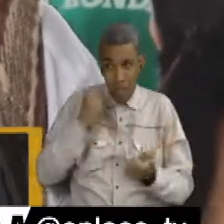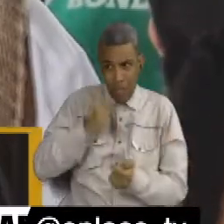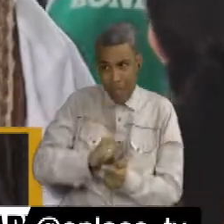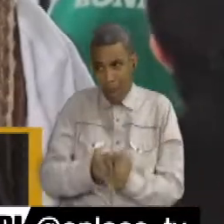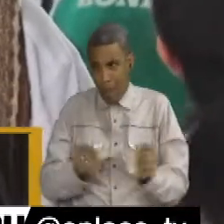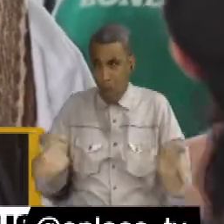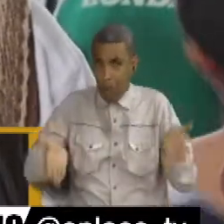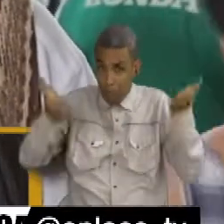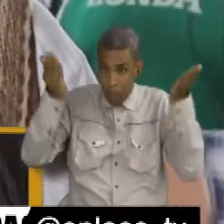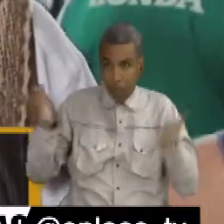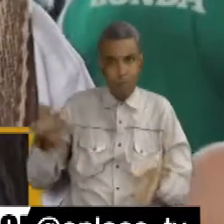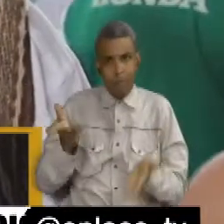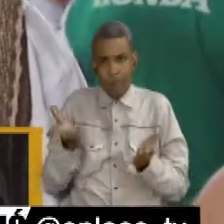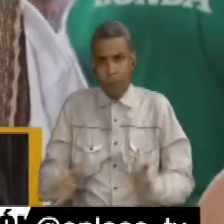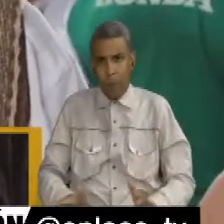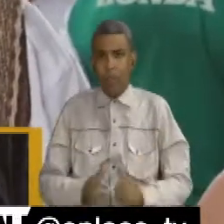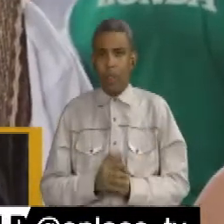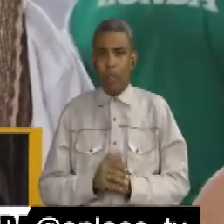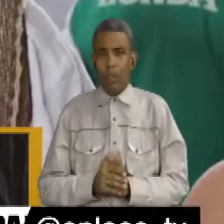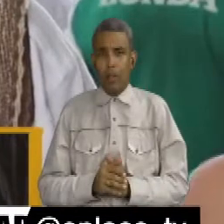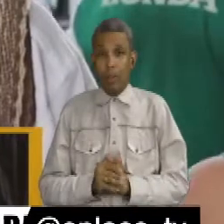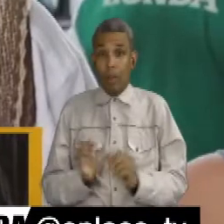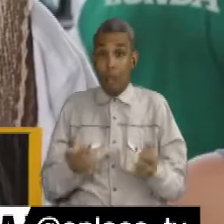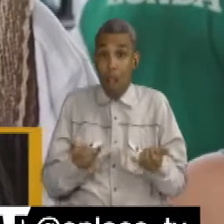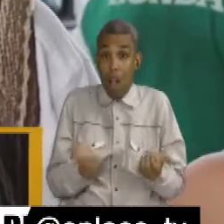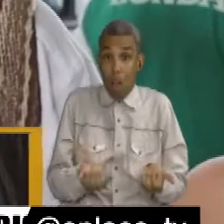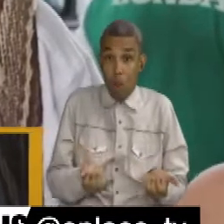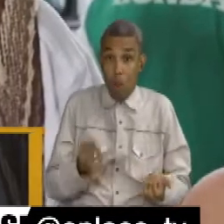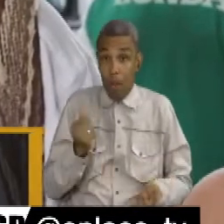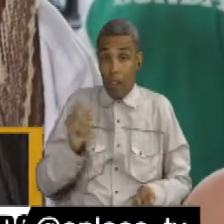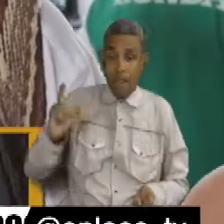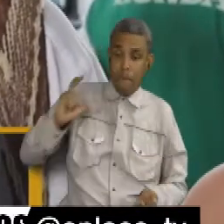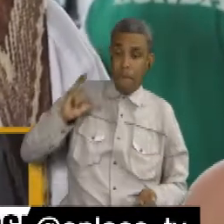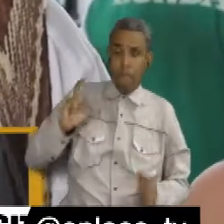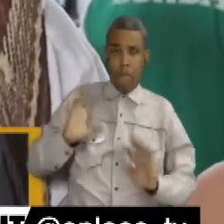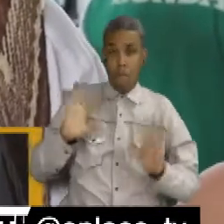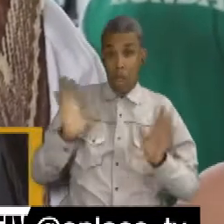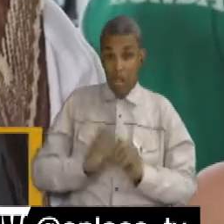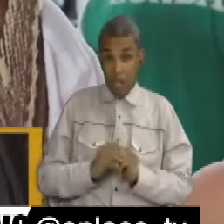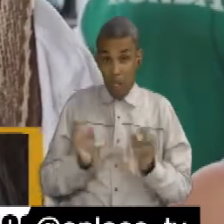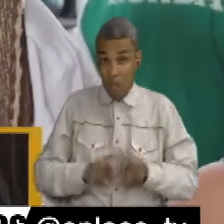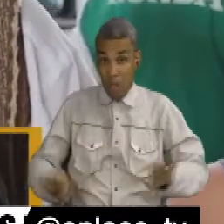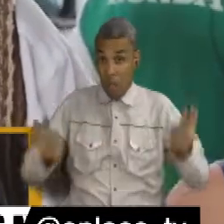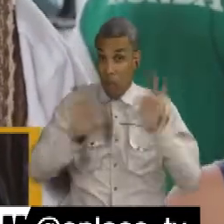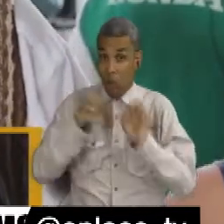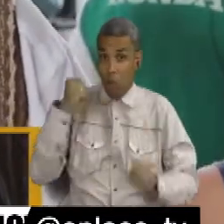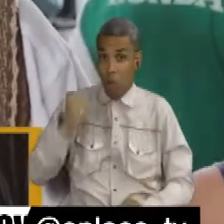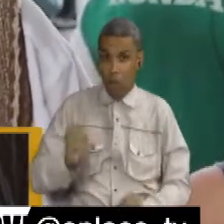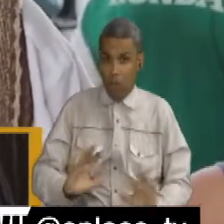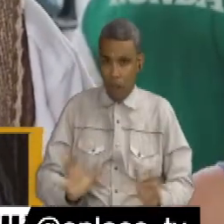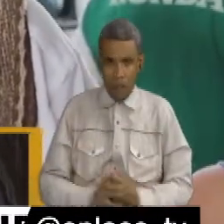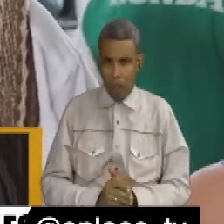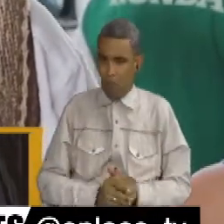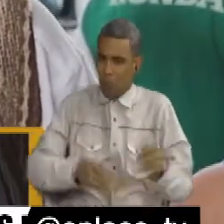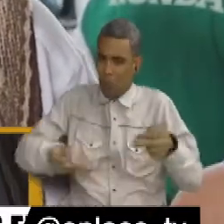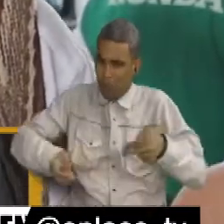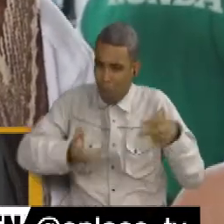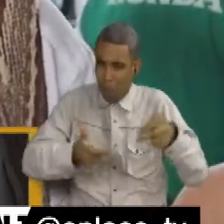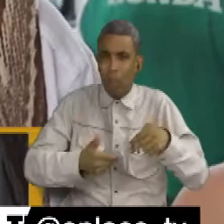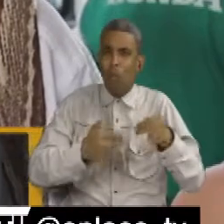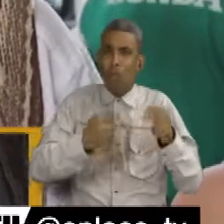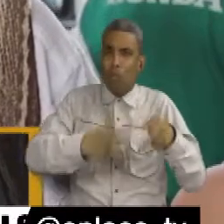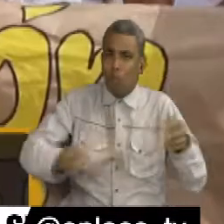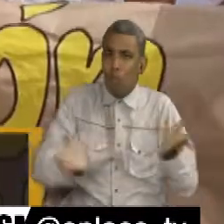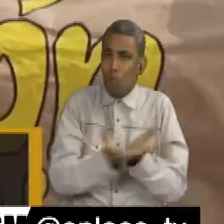futuro, porque aquí la pelea no es del salario de los maestros únicamente, aquí la pelea es por el presente y el futuro de la educación en Barranca Bermeja